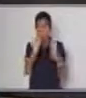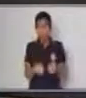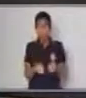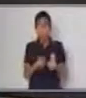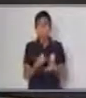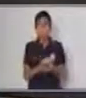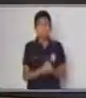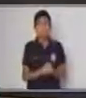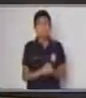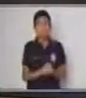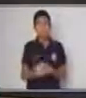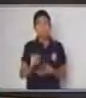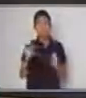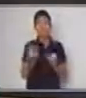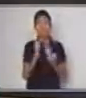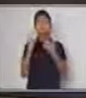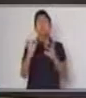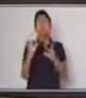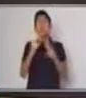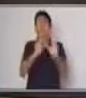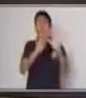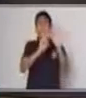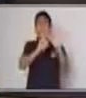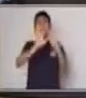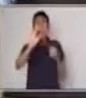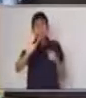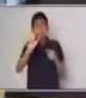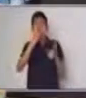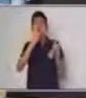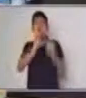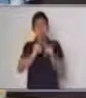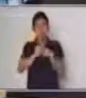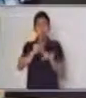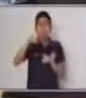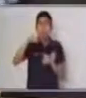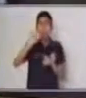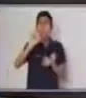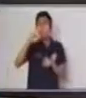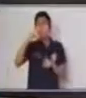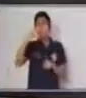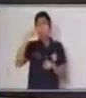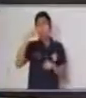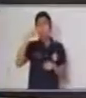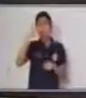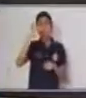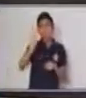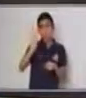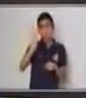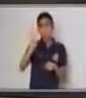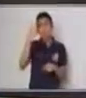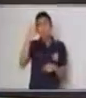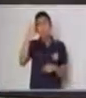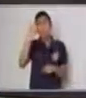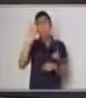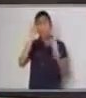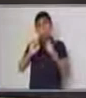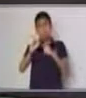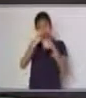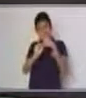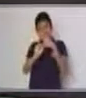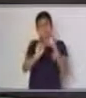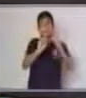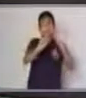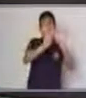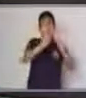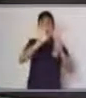es. Por lo tanto, 75 también es múltiplo de 3. Para dividir